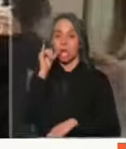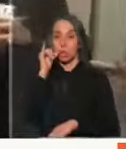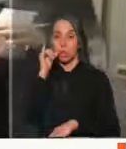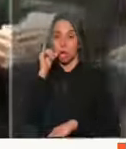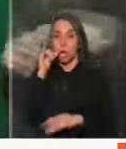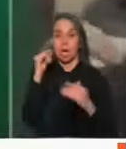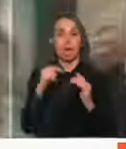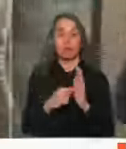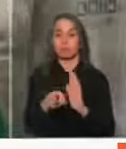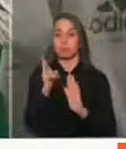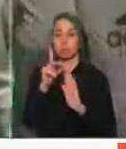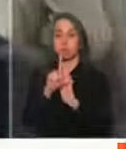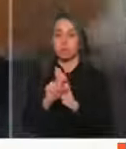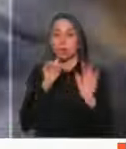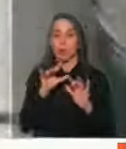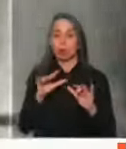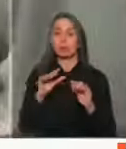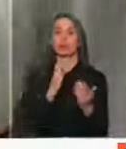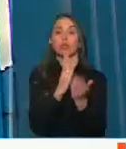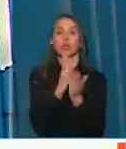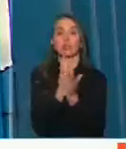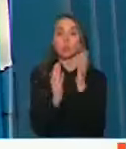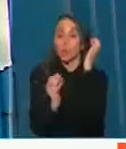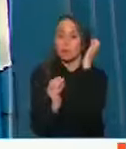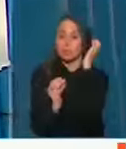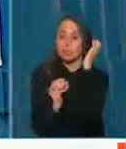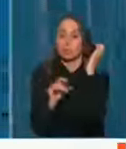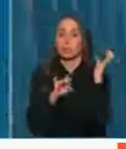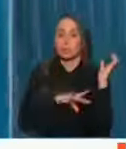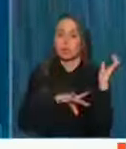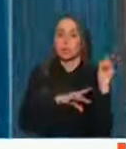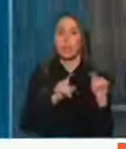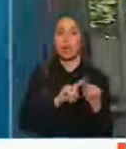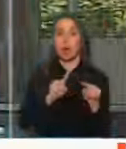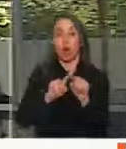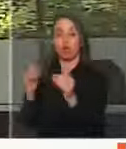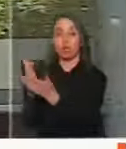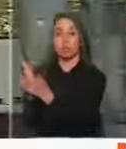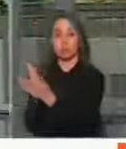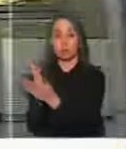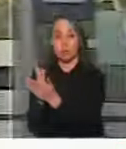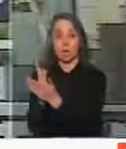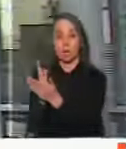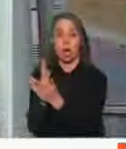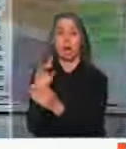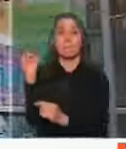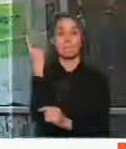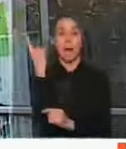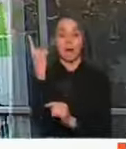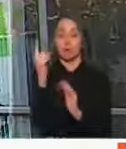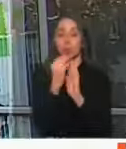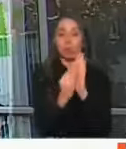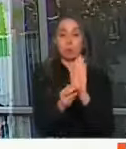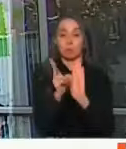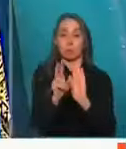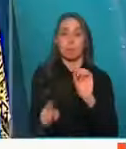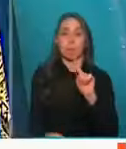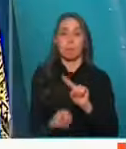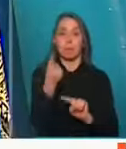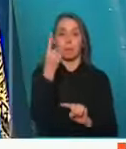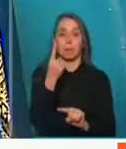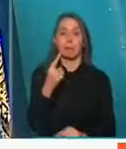han restringido el celular en las escuelas. En Chile lo han hecho distintos colegios de forma particular. Por primera vez,